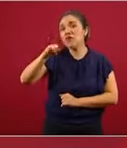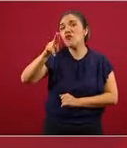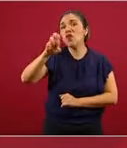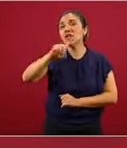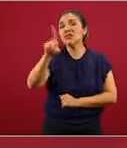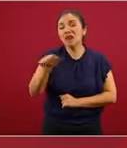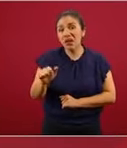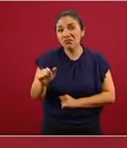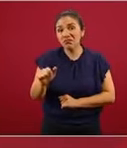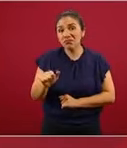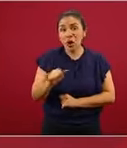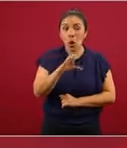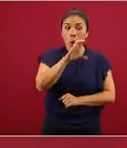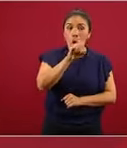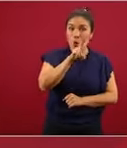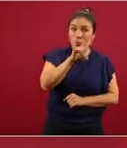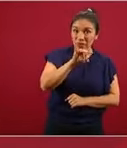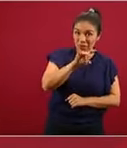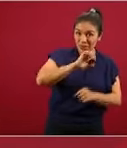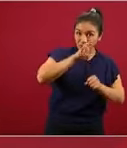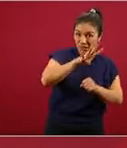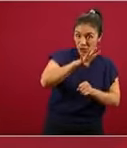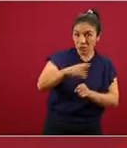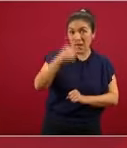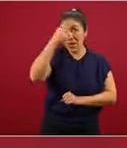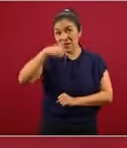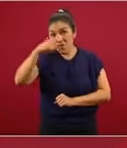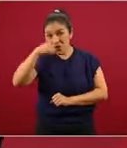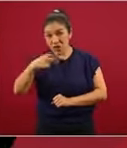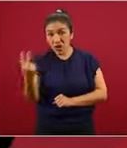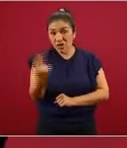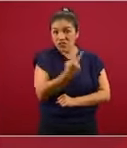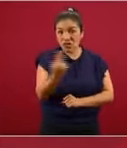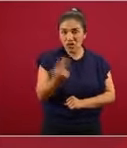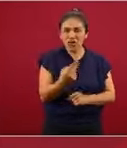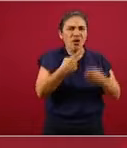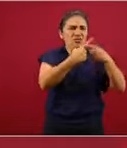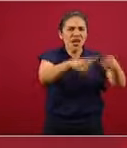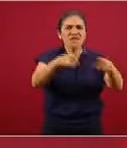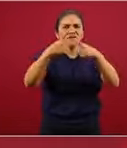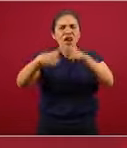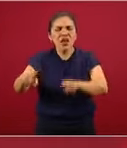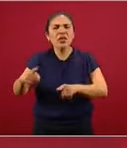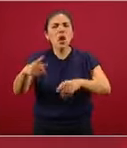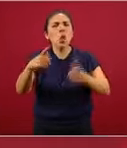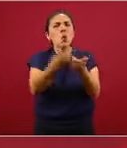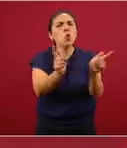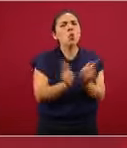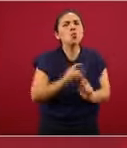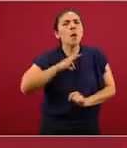COVID-19 e influenza, aunque están causados por virus diferentes, de familias de virus muy diferentes,